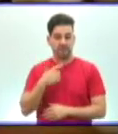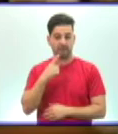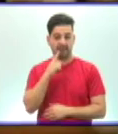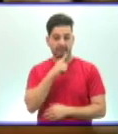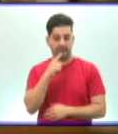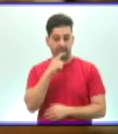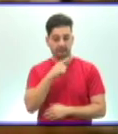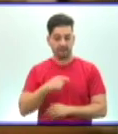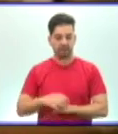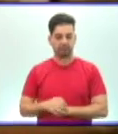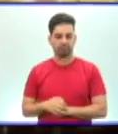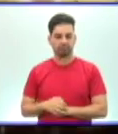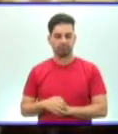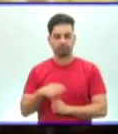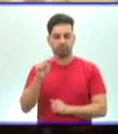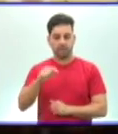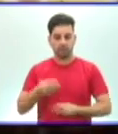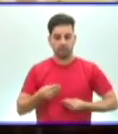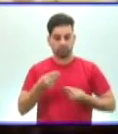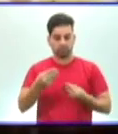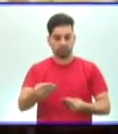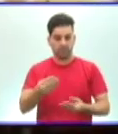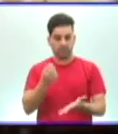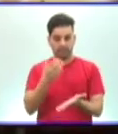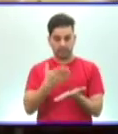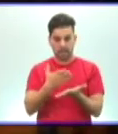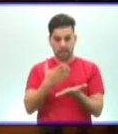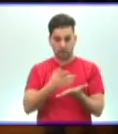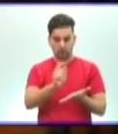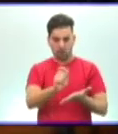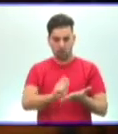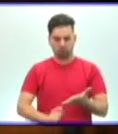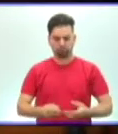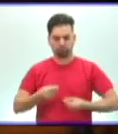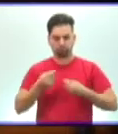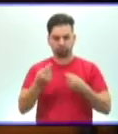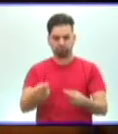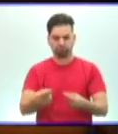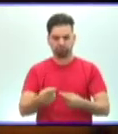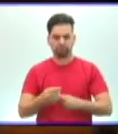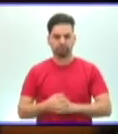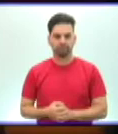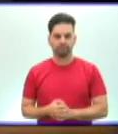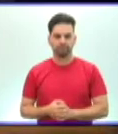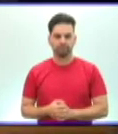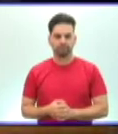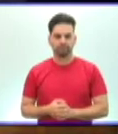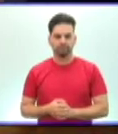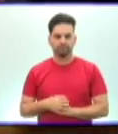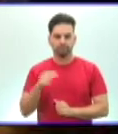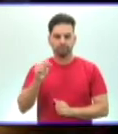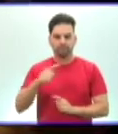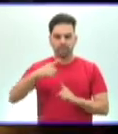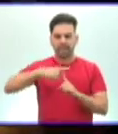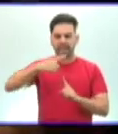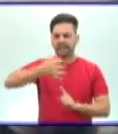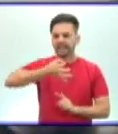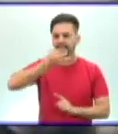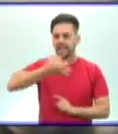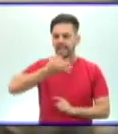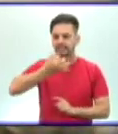Ciencias Médicas, Físicas y Naturales de La Habana su trabajo Memoria sobre la etiología de la fiebre